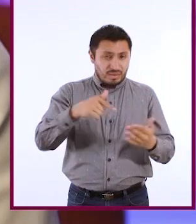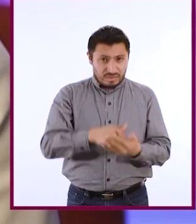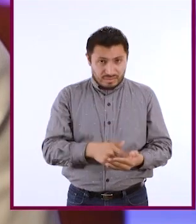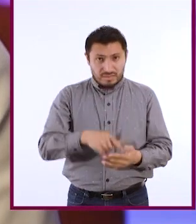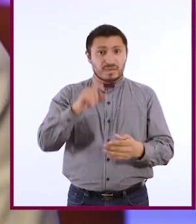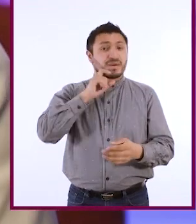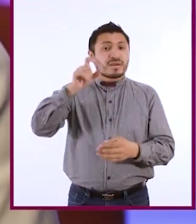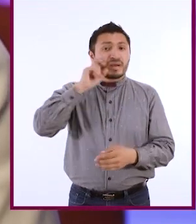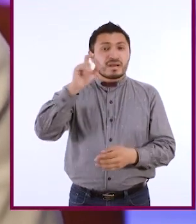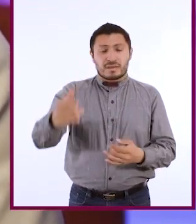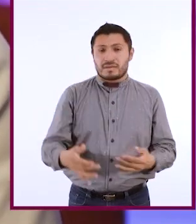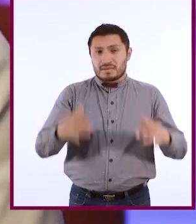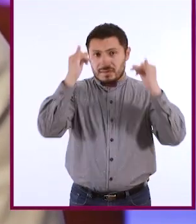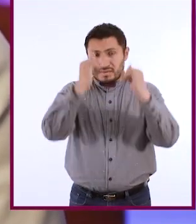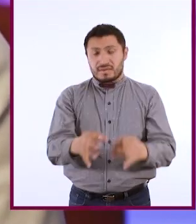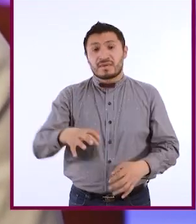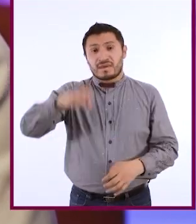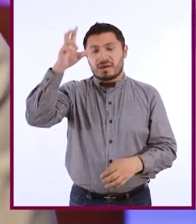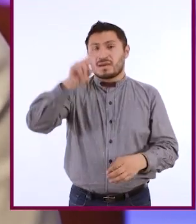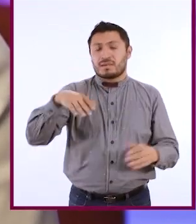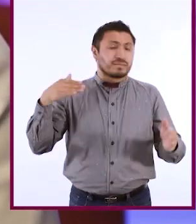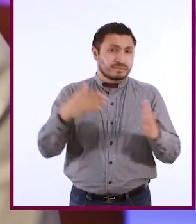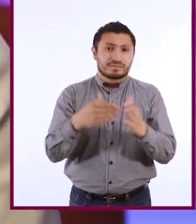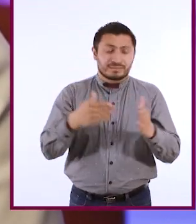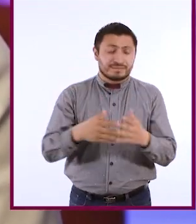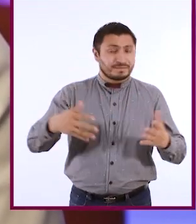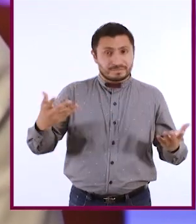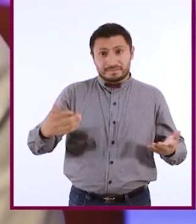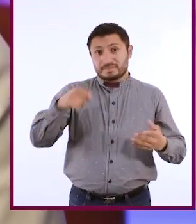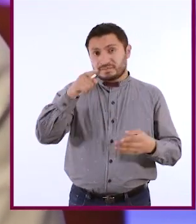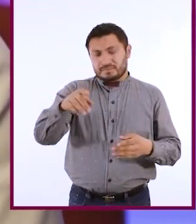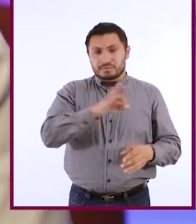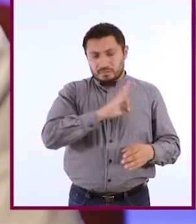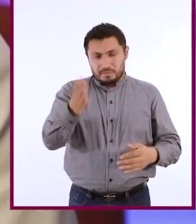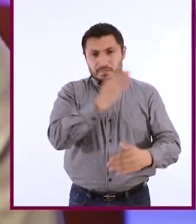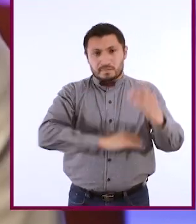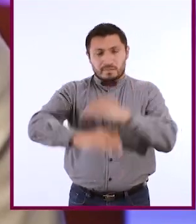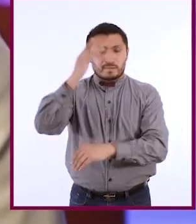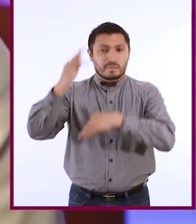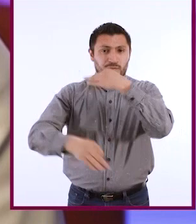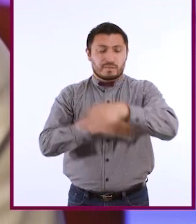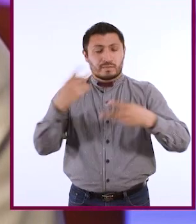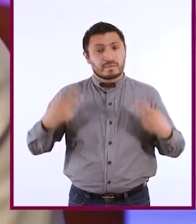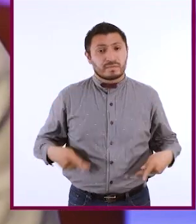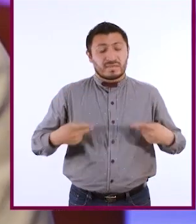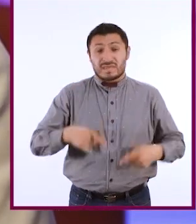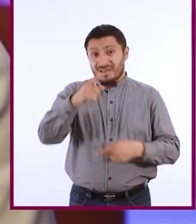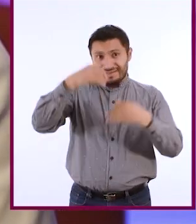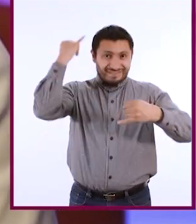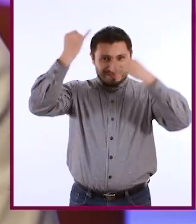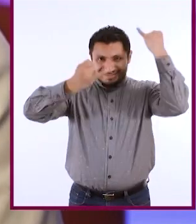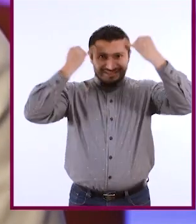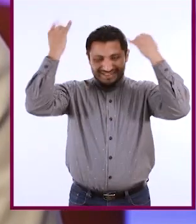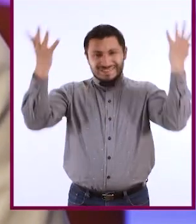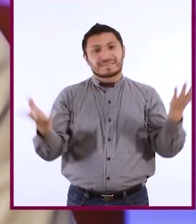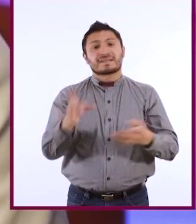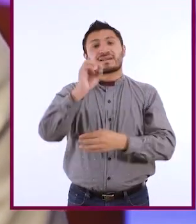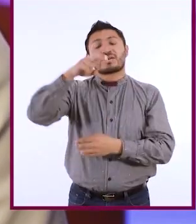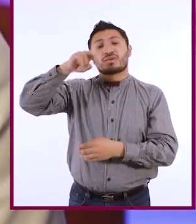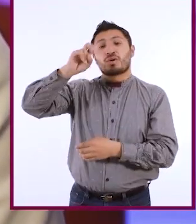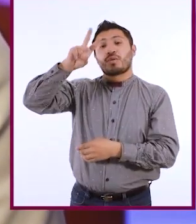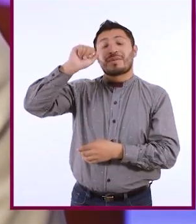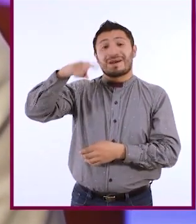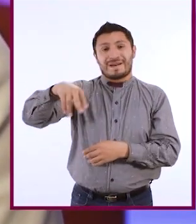te identificas, tu edad, no sea algo que limite tu potencial y te impida superarte como todas las demás personas. ¿Se imaginan? Donovan,